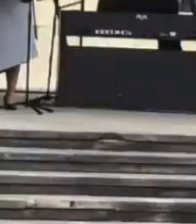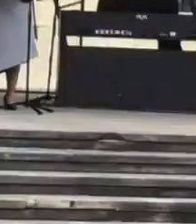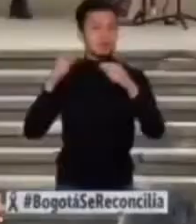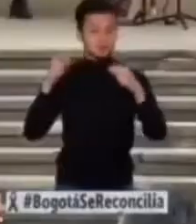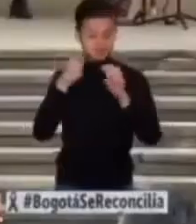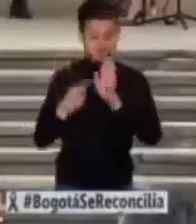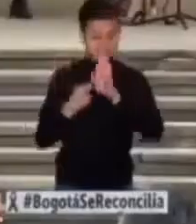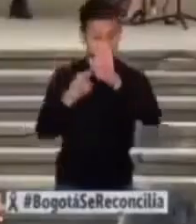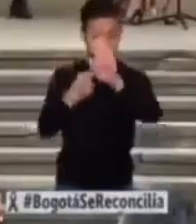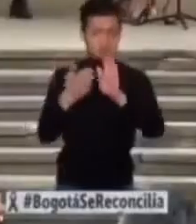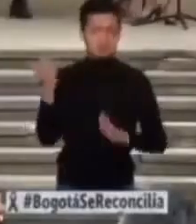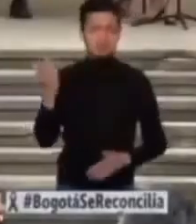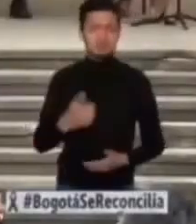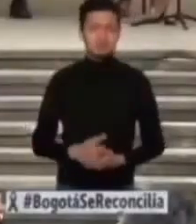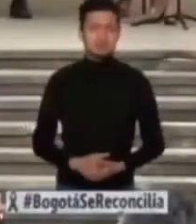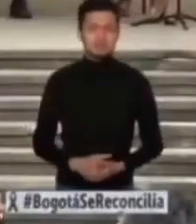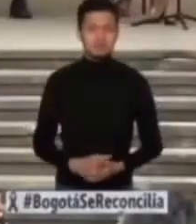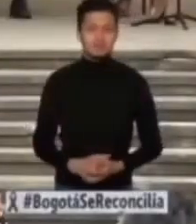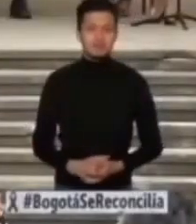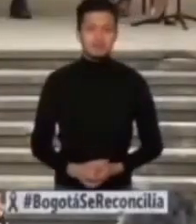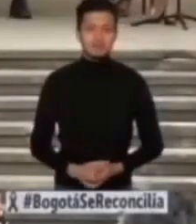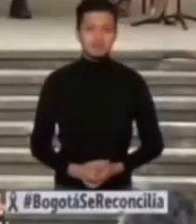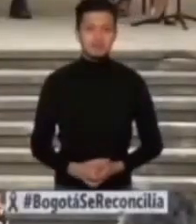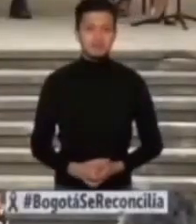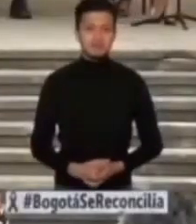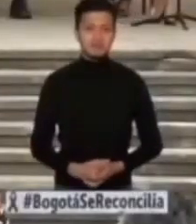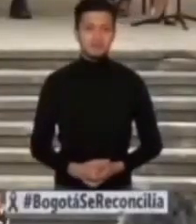dicho qué pasa con eso.